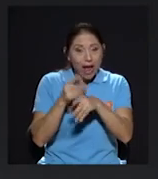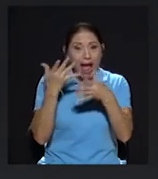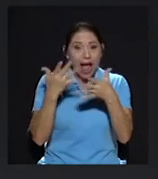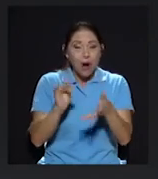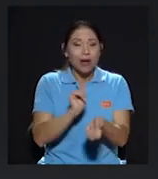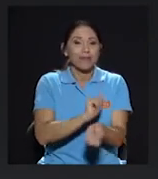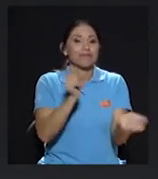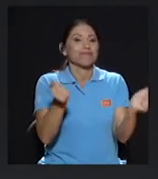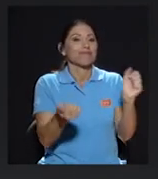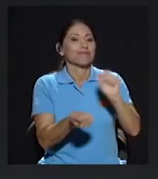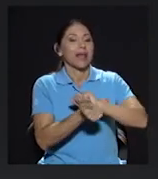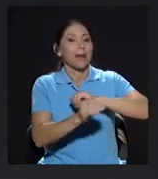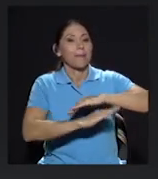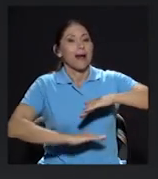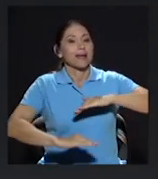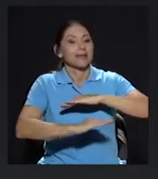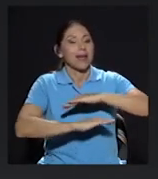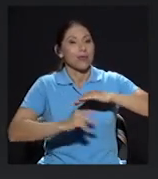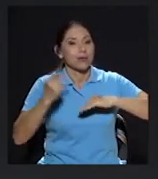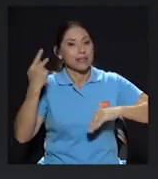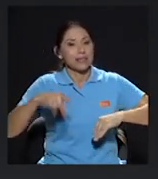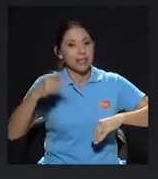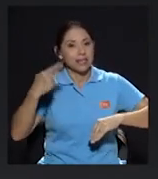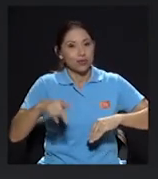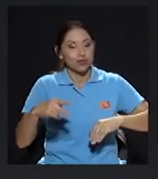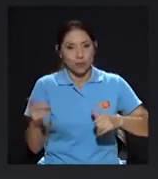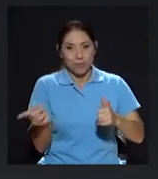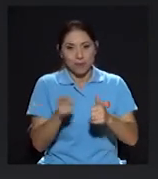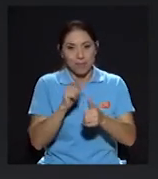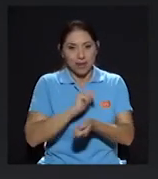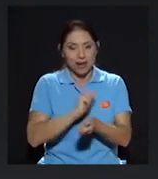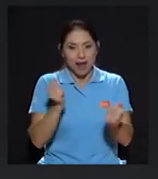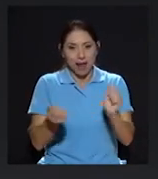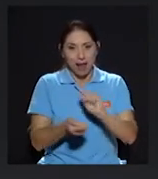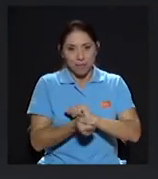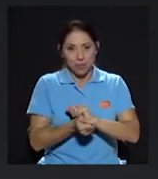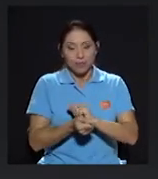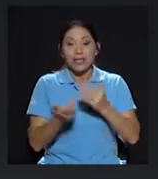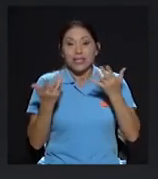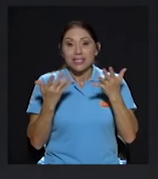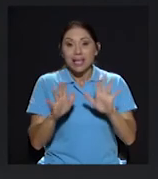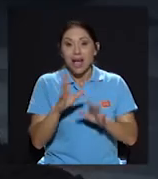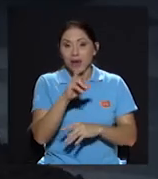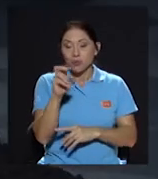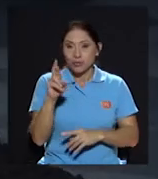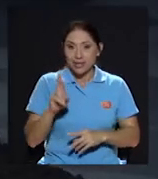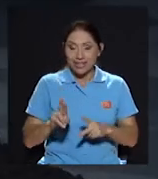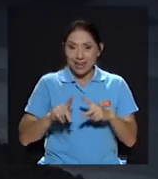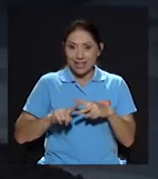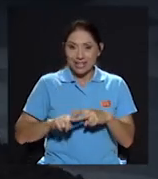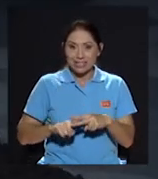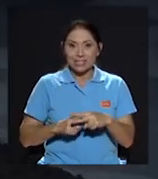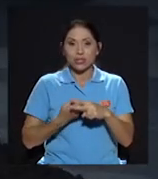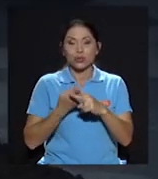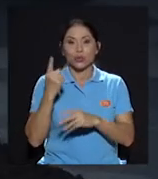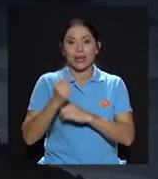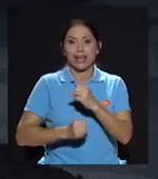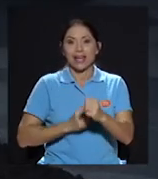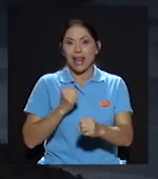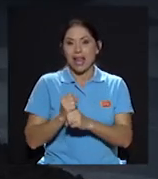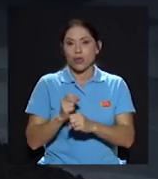y este es el primer cambio de costa rica inició ya en ese proceso creo que en el año